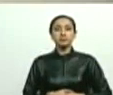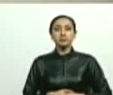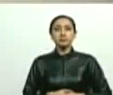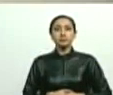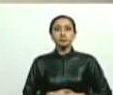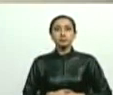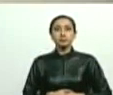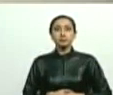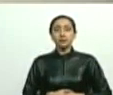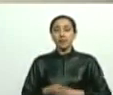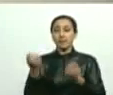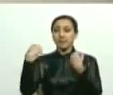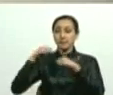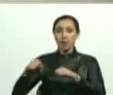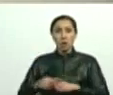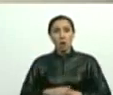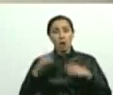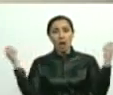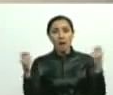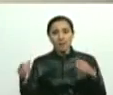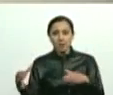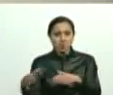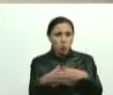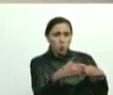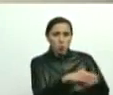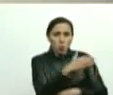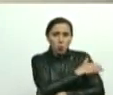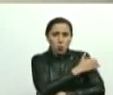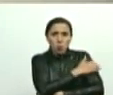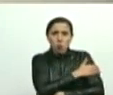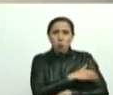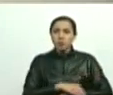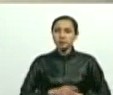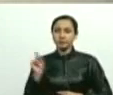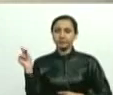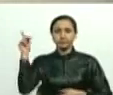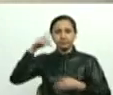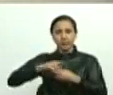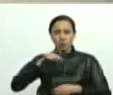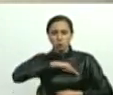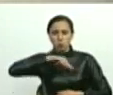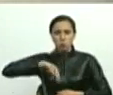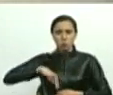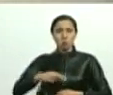Eso es lo que apuesta la campaña de la derecha cuando se inmiscuye en los asuntos internos de nosotros.